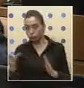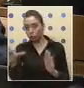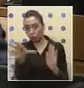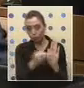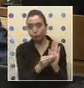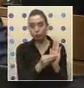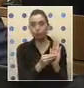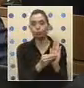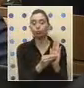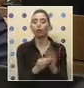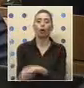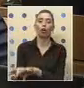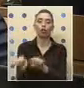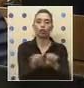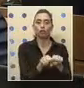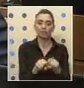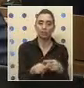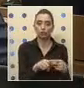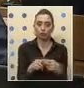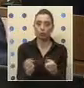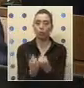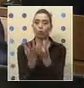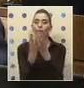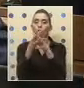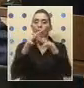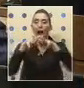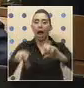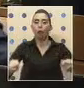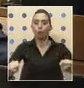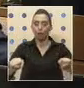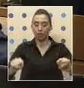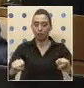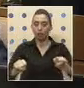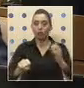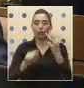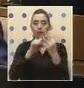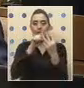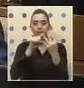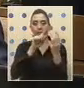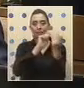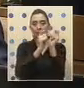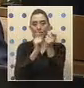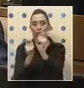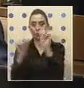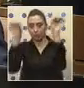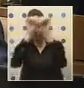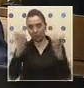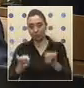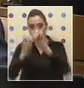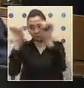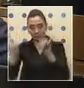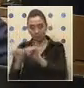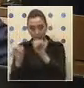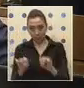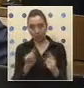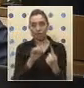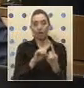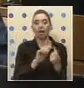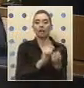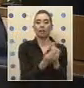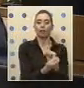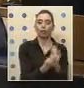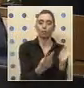Un nuevo consenso social, un nuevo pacto que se base a lo menos en tres reformas estructurales. La reforma